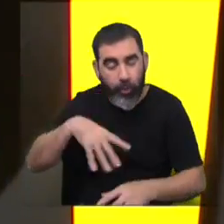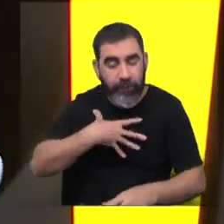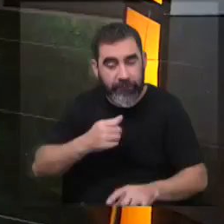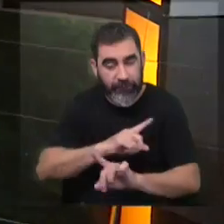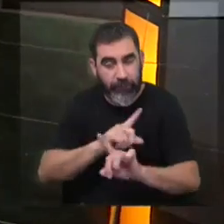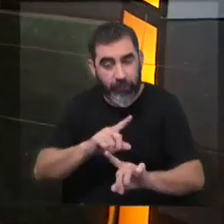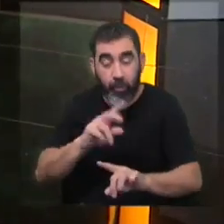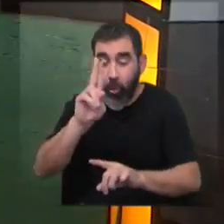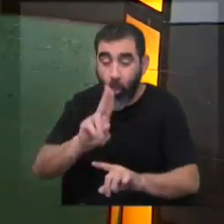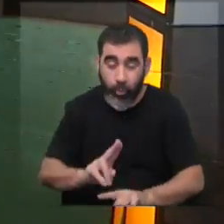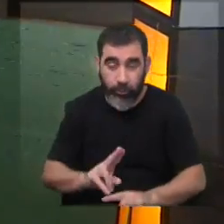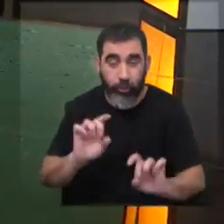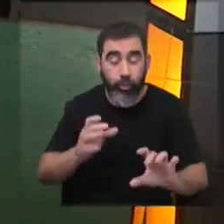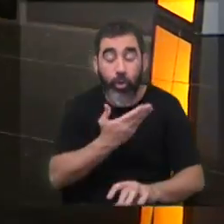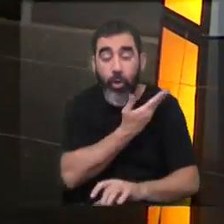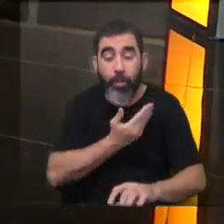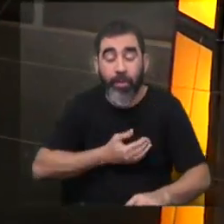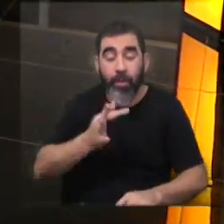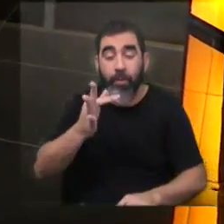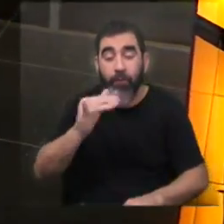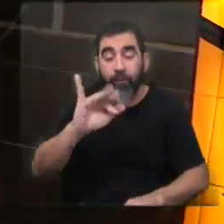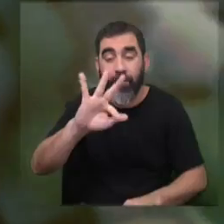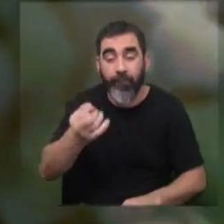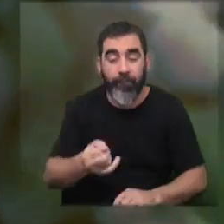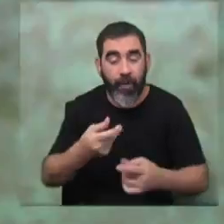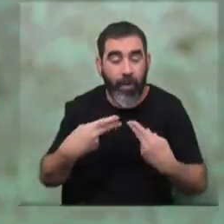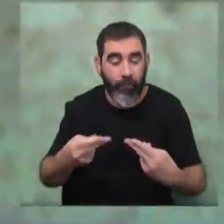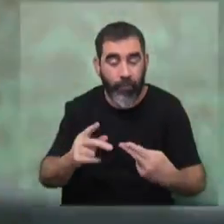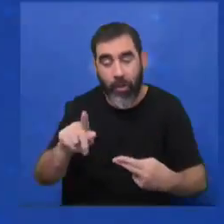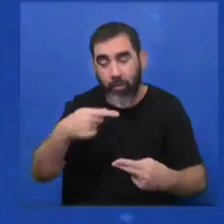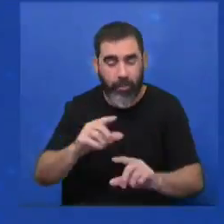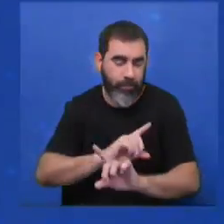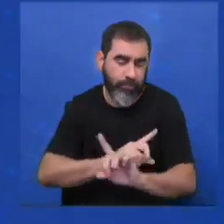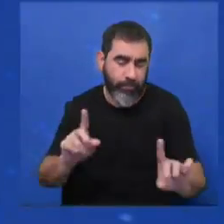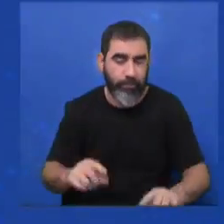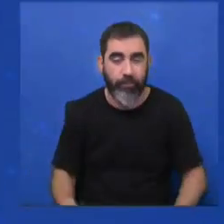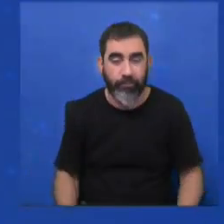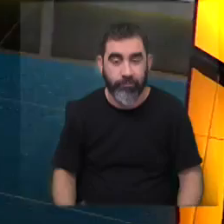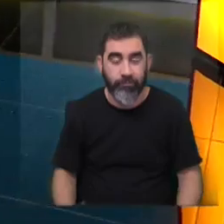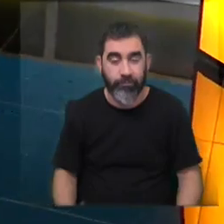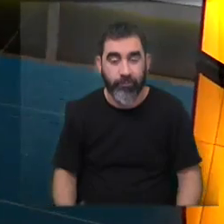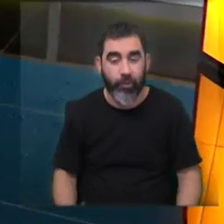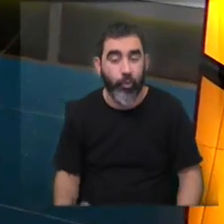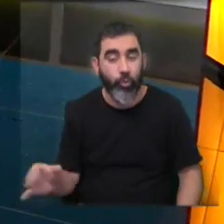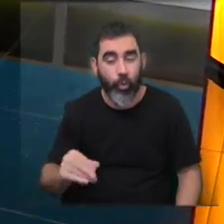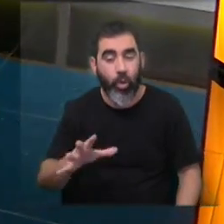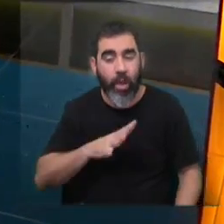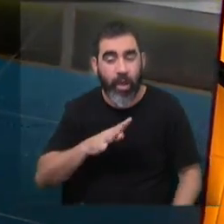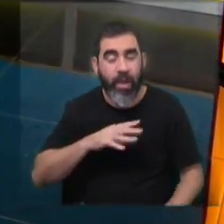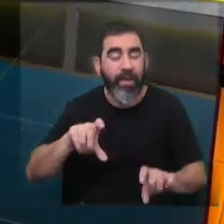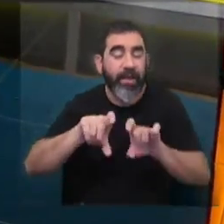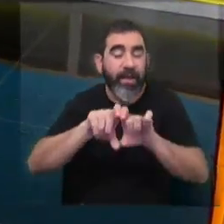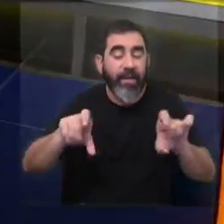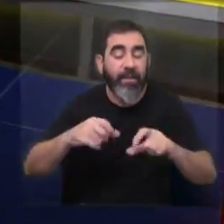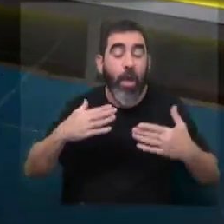championes se usan. Solo el presidente de la FIFA es el que usa championes blancos inmaculados, el resto lo que va quedando. Pero lo cierto es que todos tenemos una receta para la